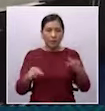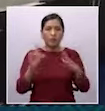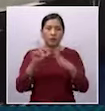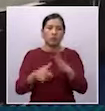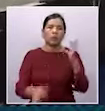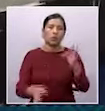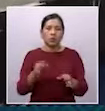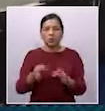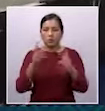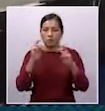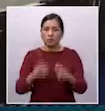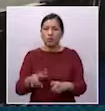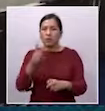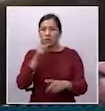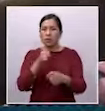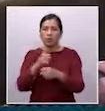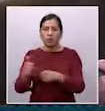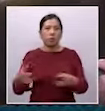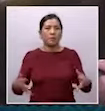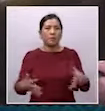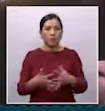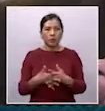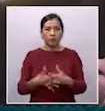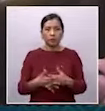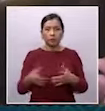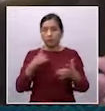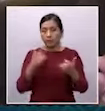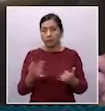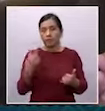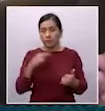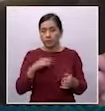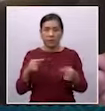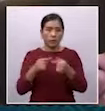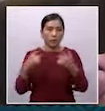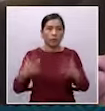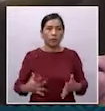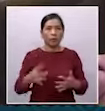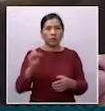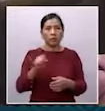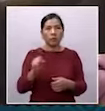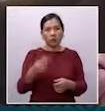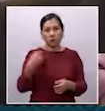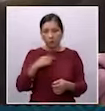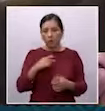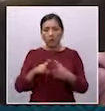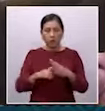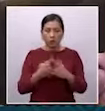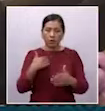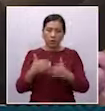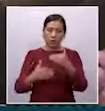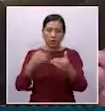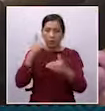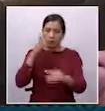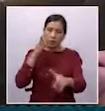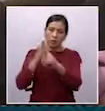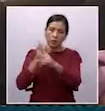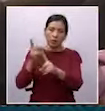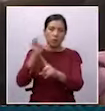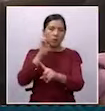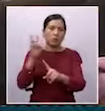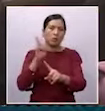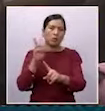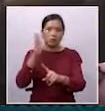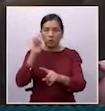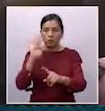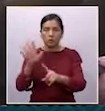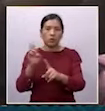en contra de los bloqueadores. Nosotros como oposición vamos a iniciar también estos procesos contra Evo Morales, porque sabemos que Evo Morales era el